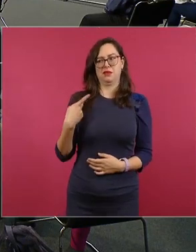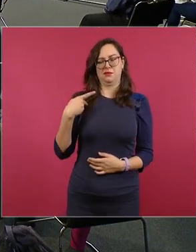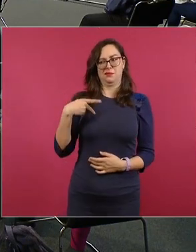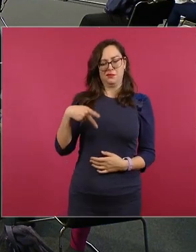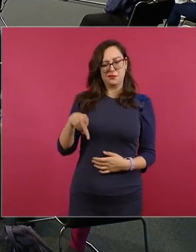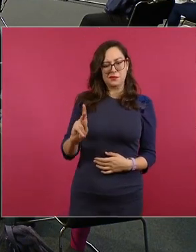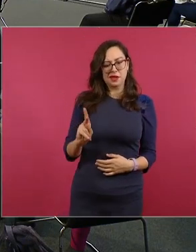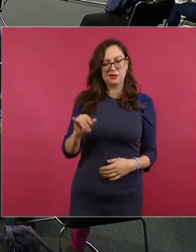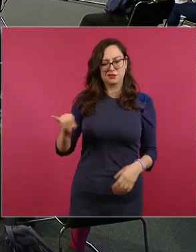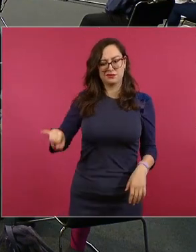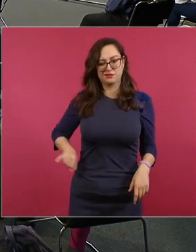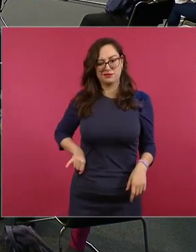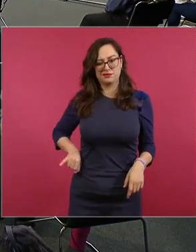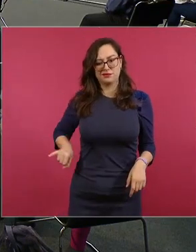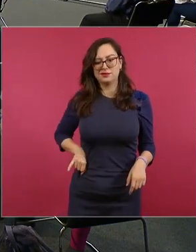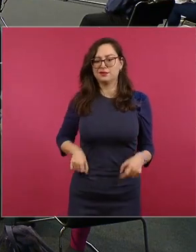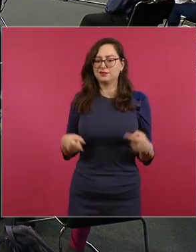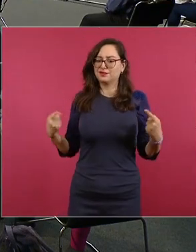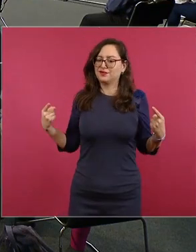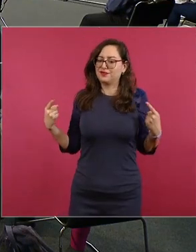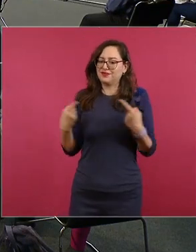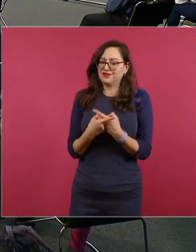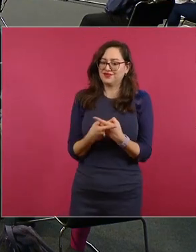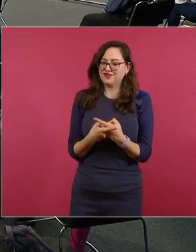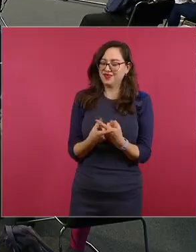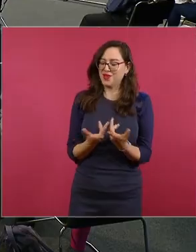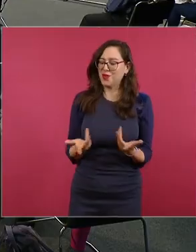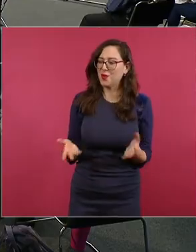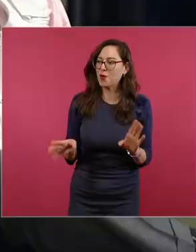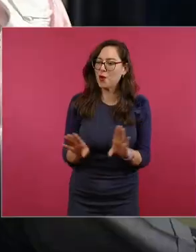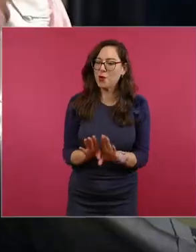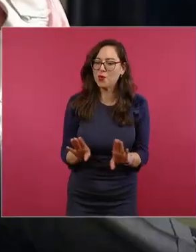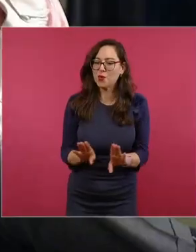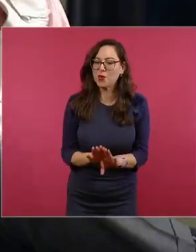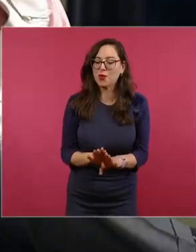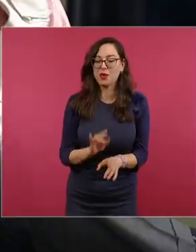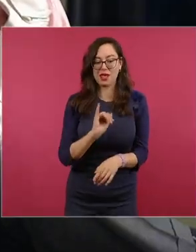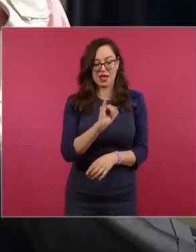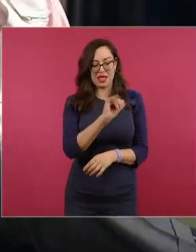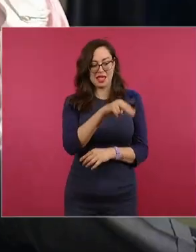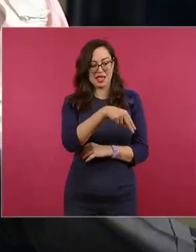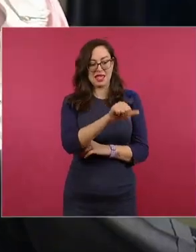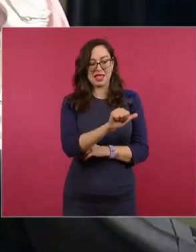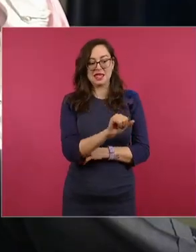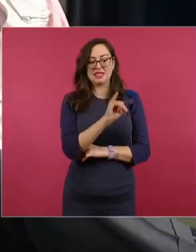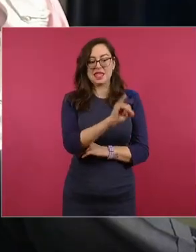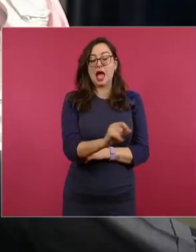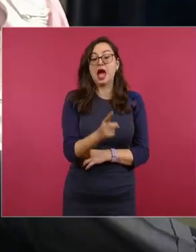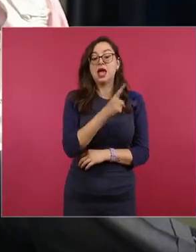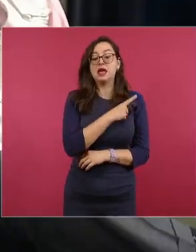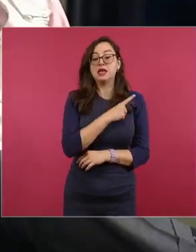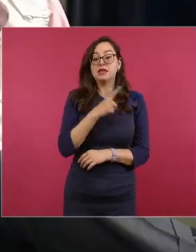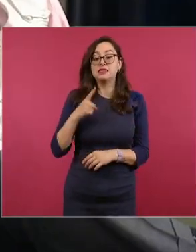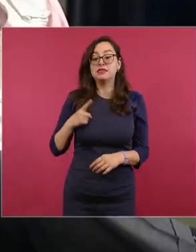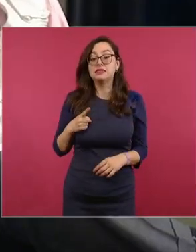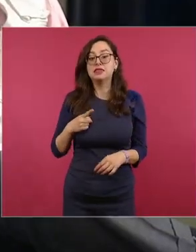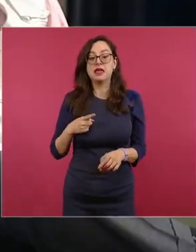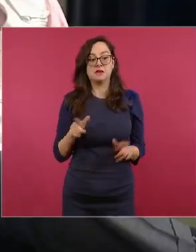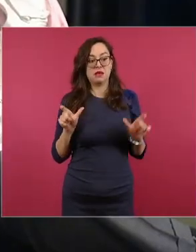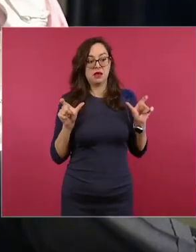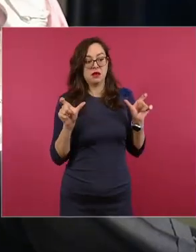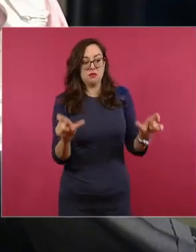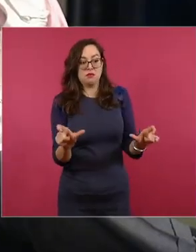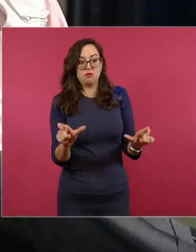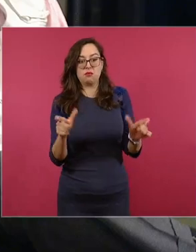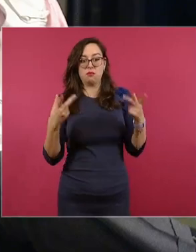porque el INAI es la entidad responsable de custodiar entre otras cosas, los datos personales, la